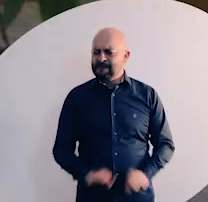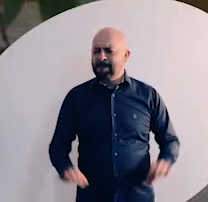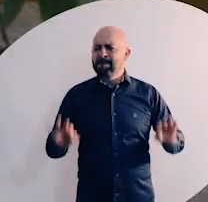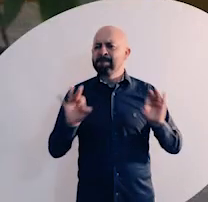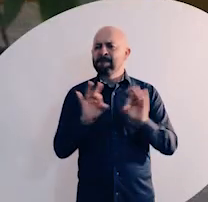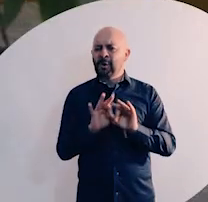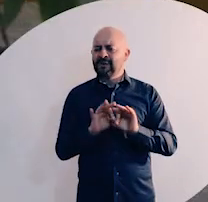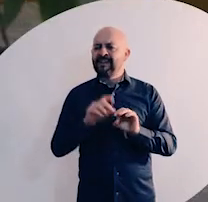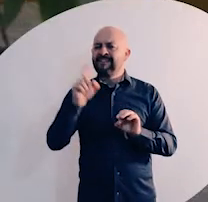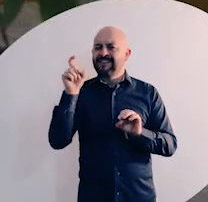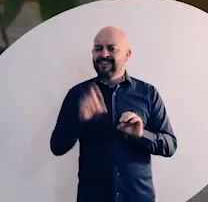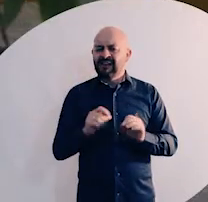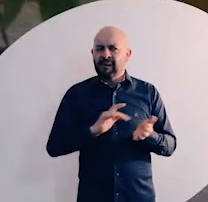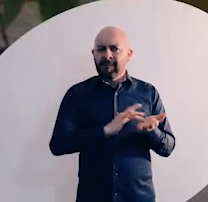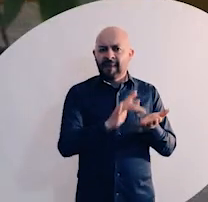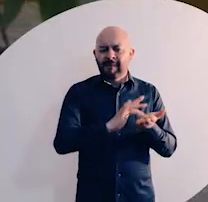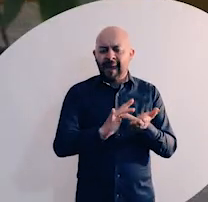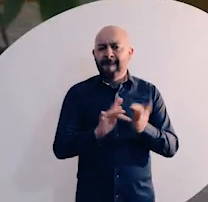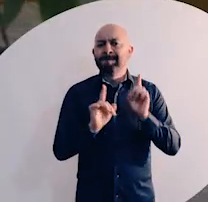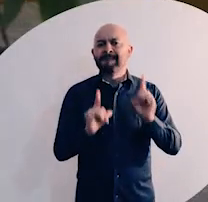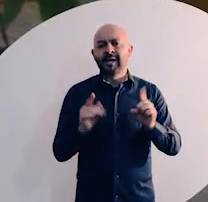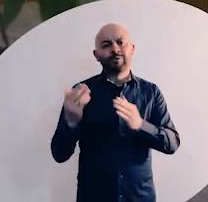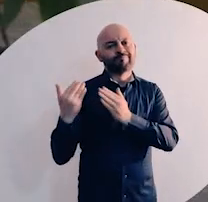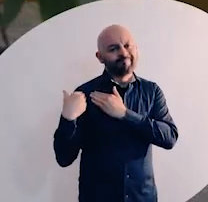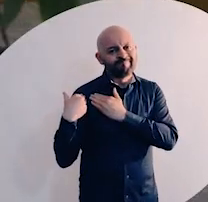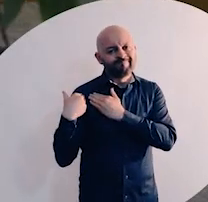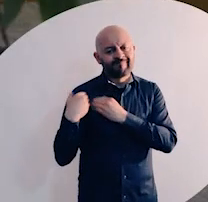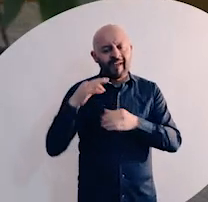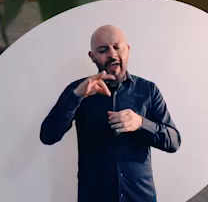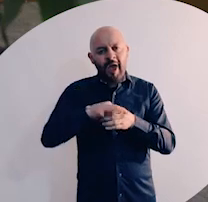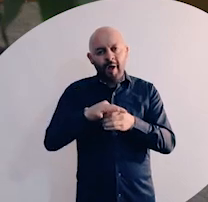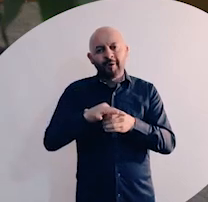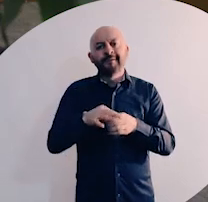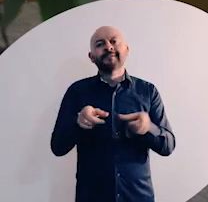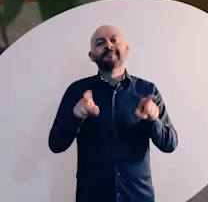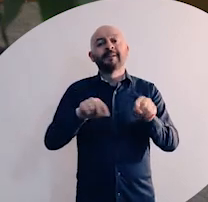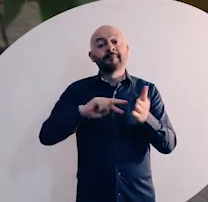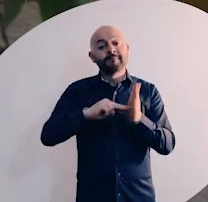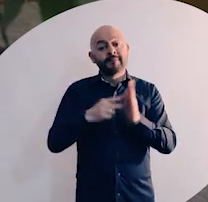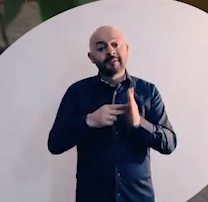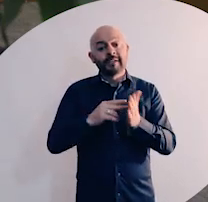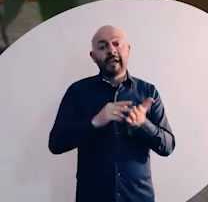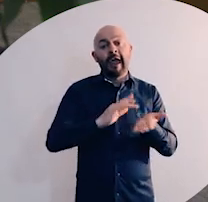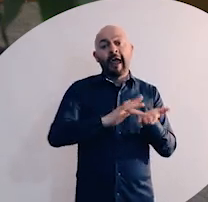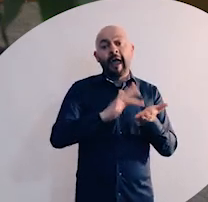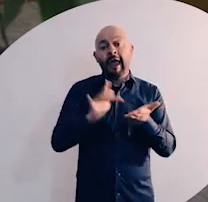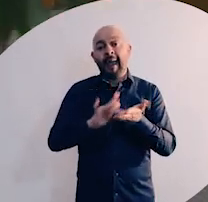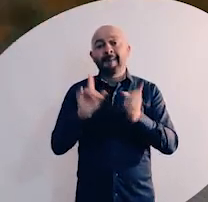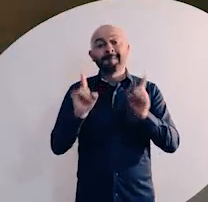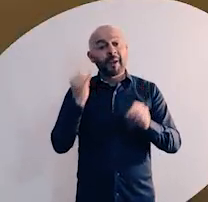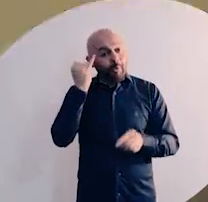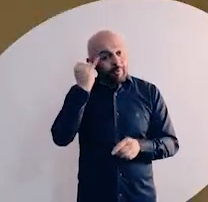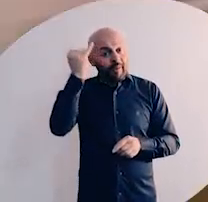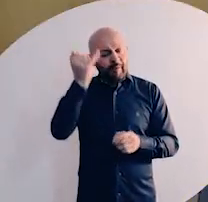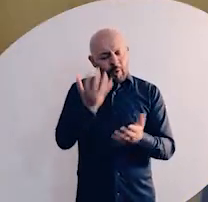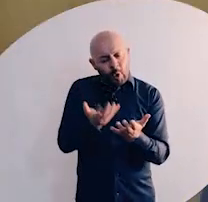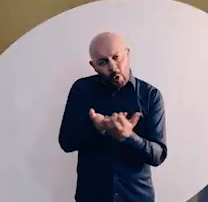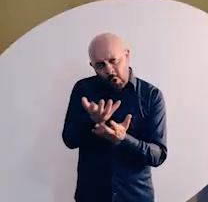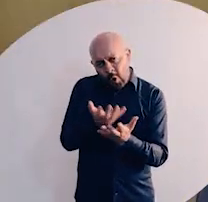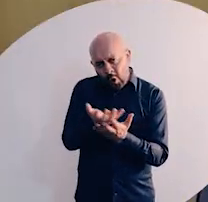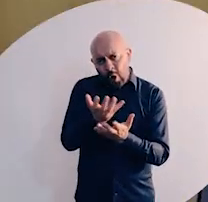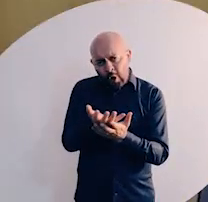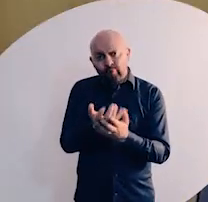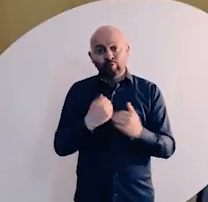Otra cosa importante es que debemos ser consumidores responsables. Ahorrar también es gastar inteligentemente. Un